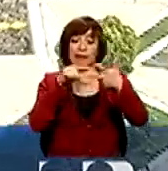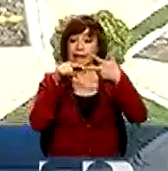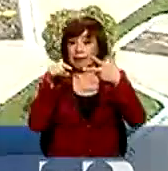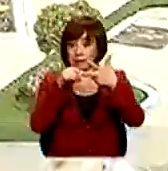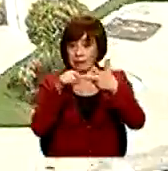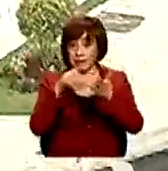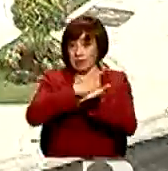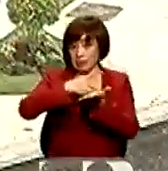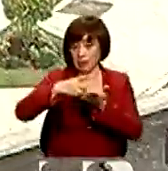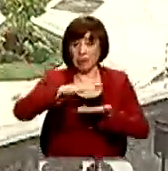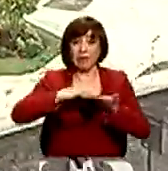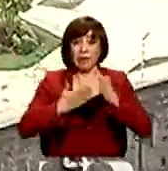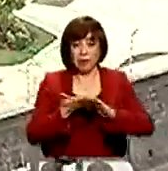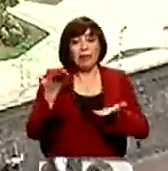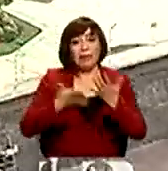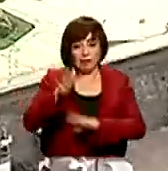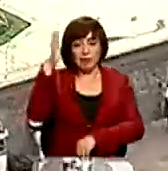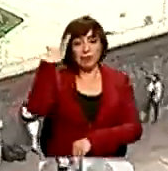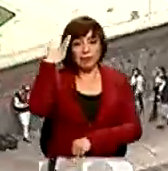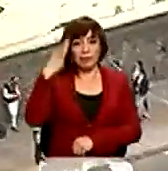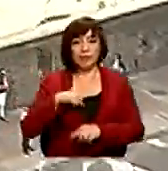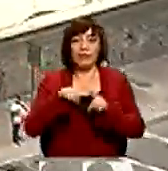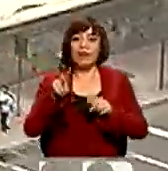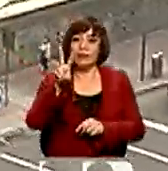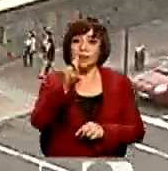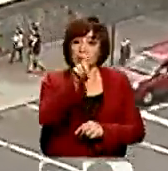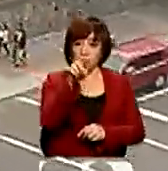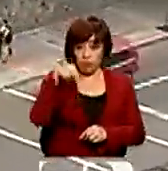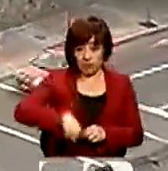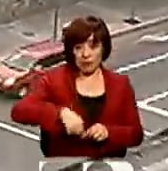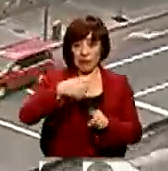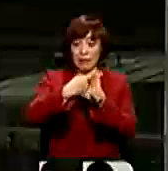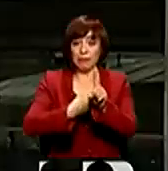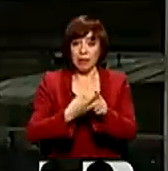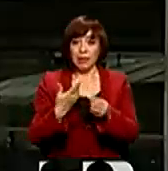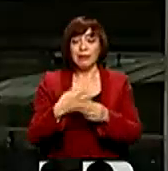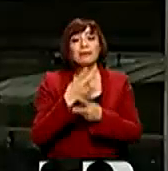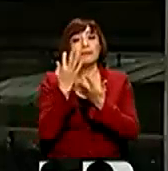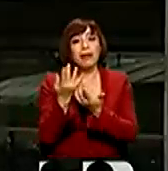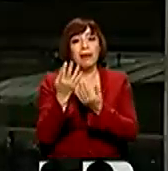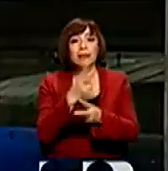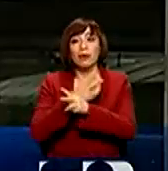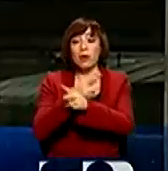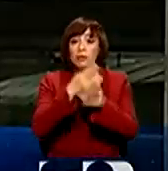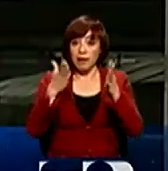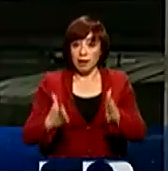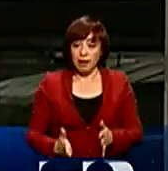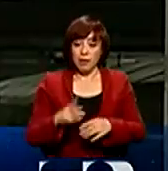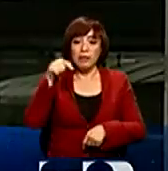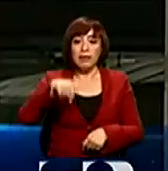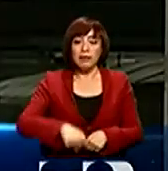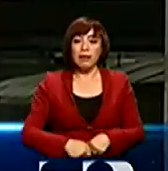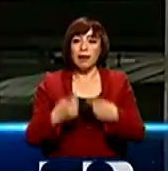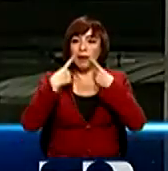No obstante, el 21 de este mes está previsto que los consejeros nacionales electorales convoquen